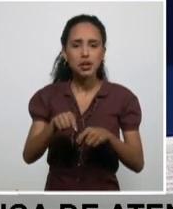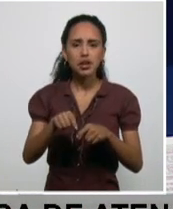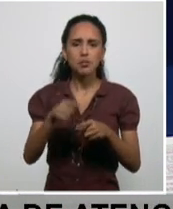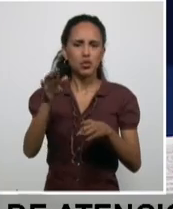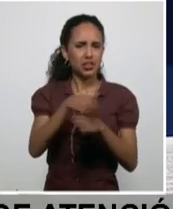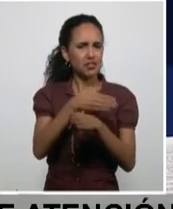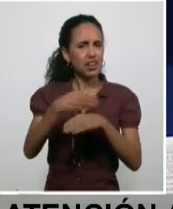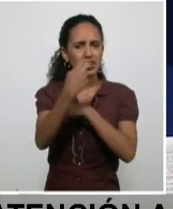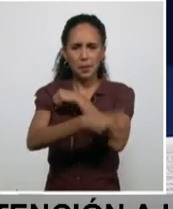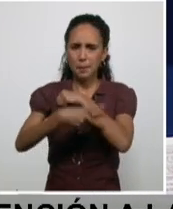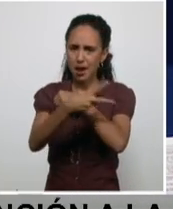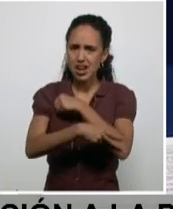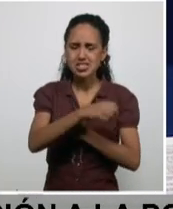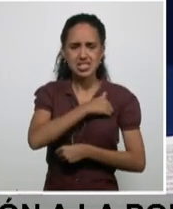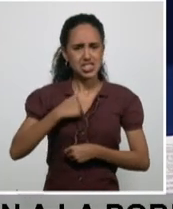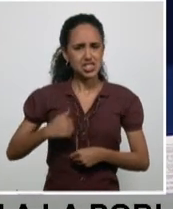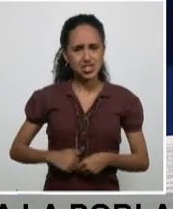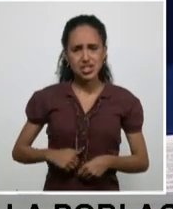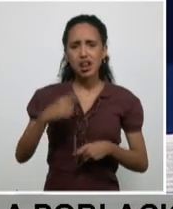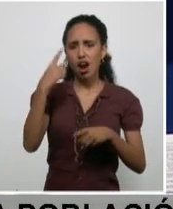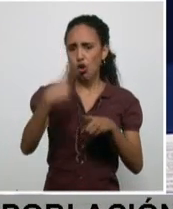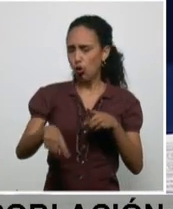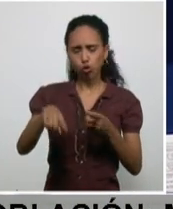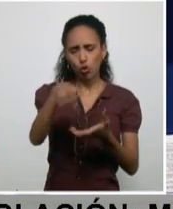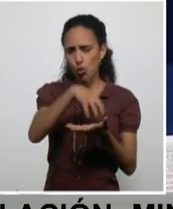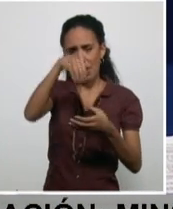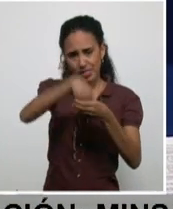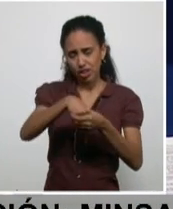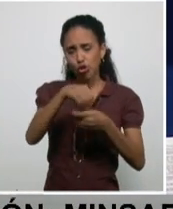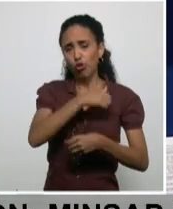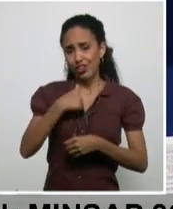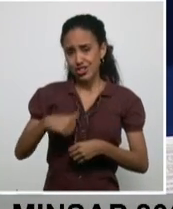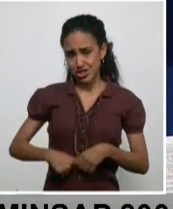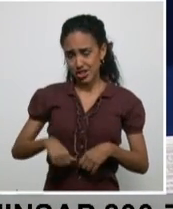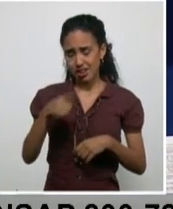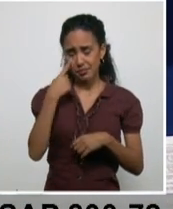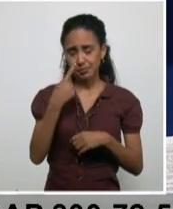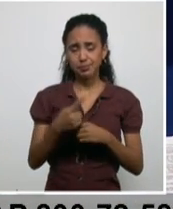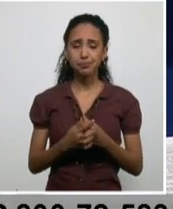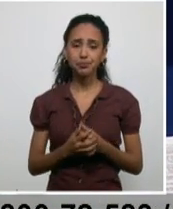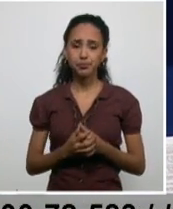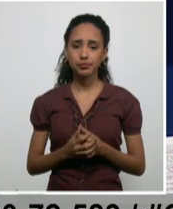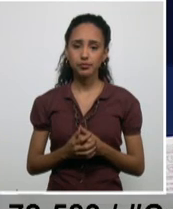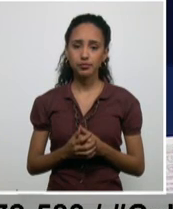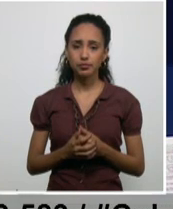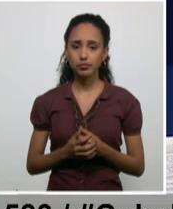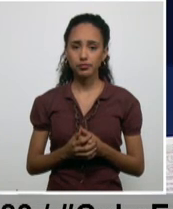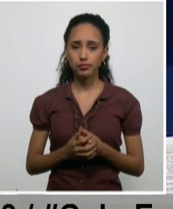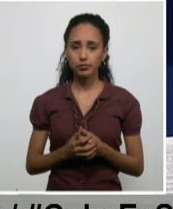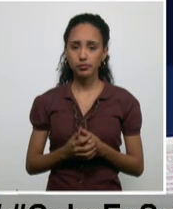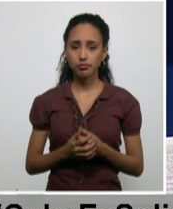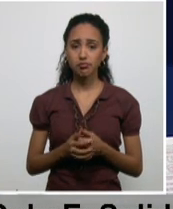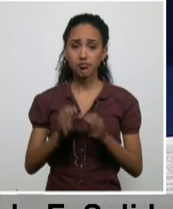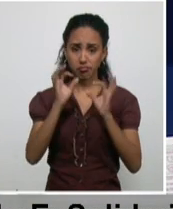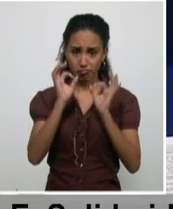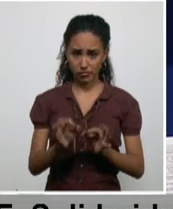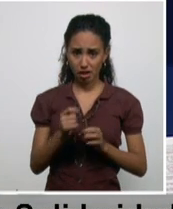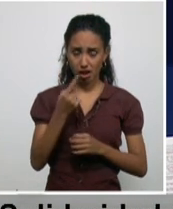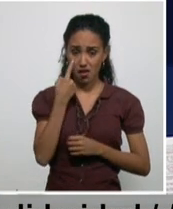en China, en otros lugares de China. Y realmente ellos encontraron